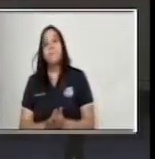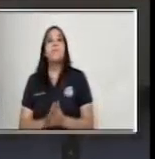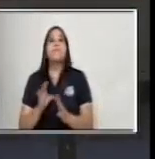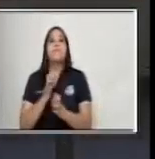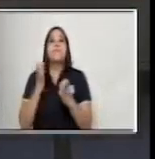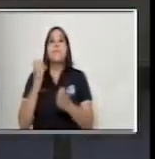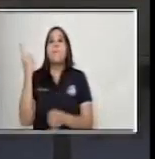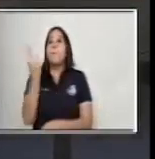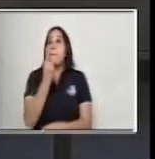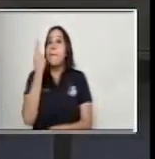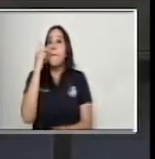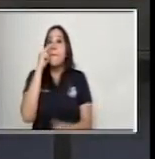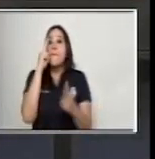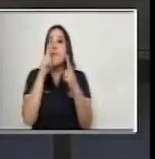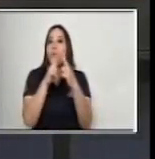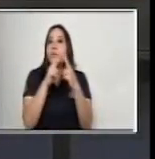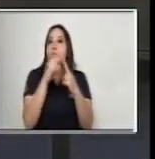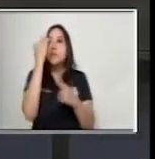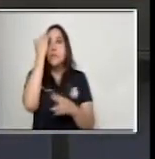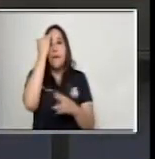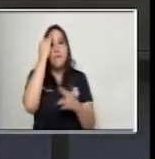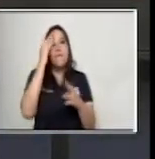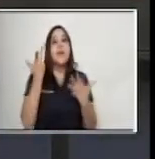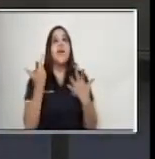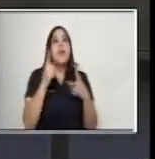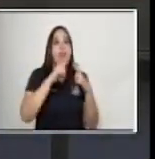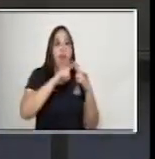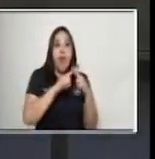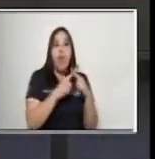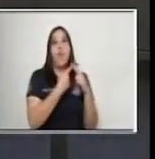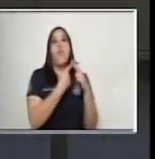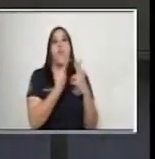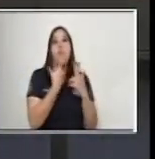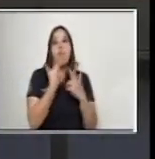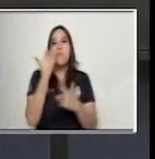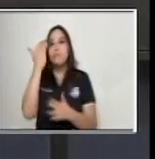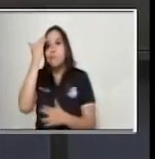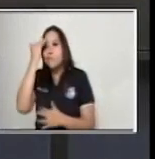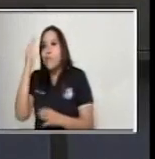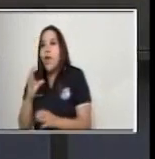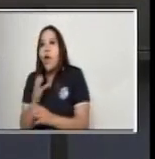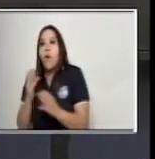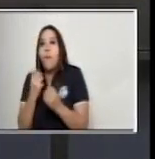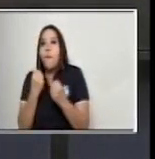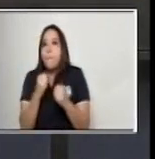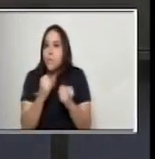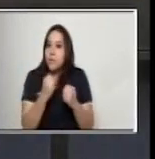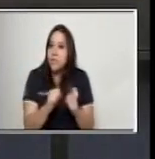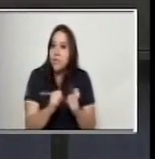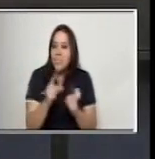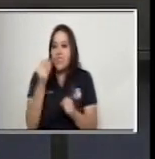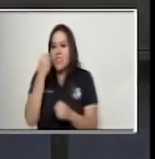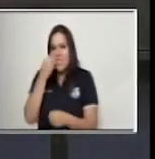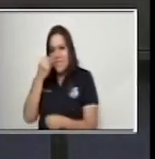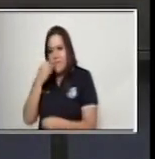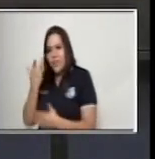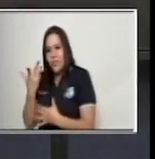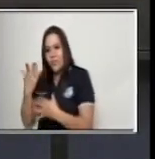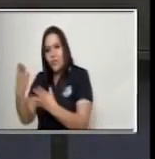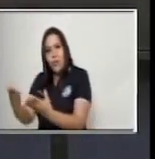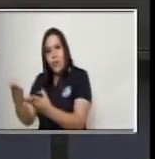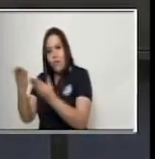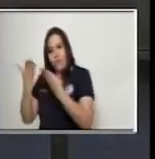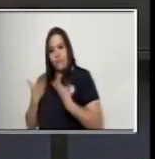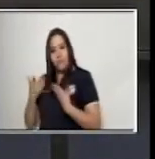conocer el origen de nuestros alimentos, los nutrientes que estos aportan a nuestra alimentación